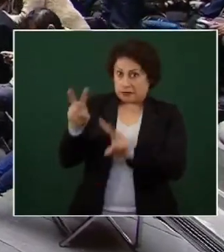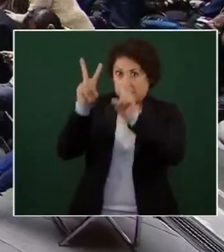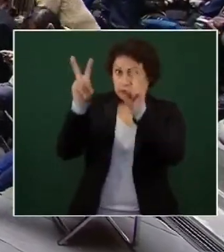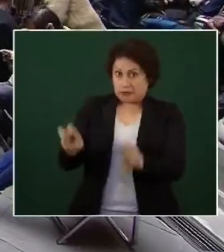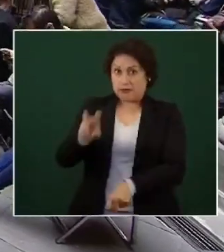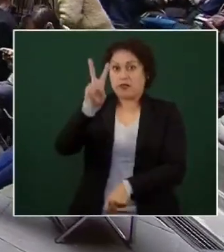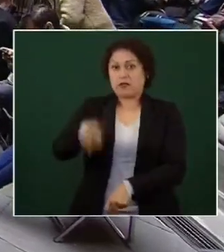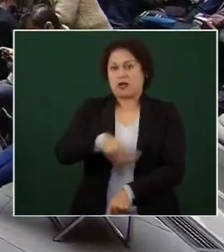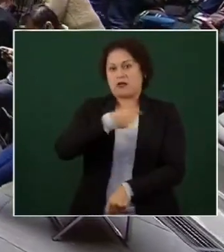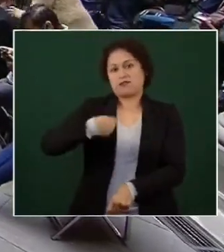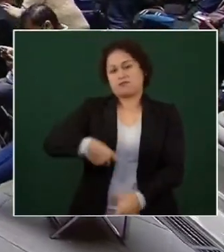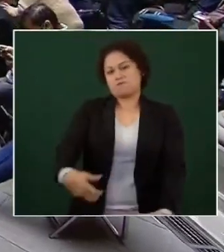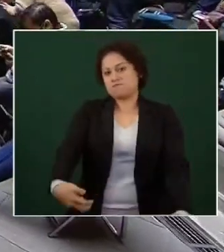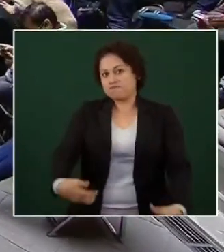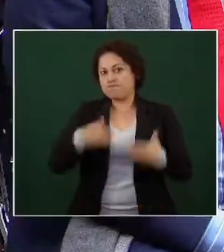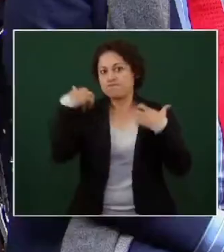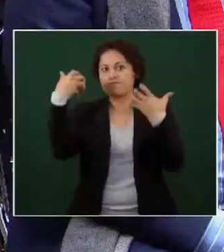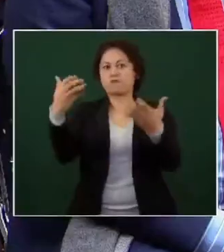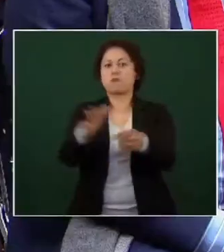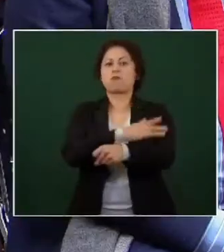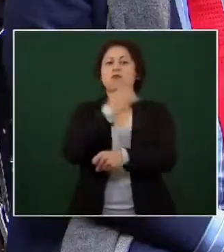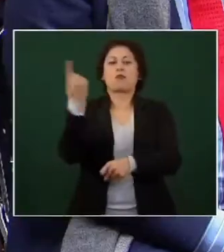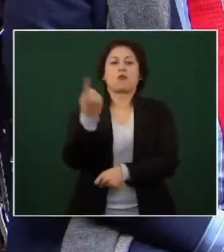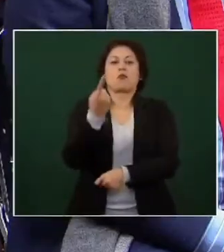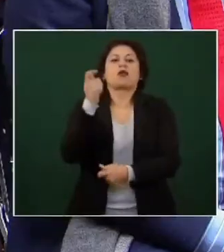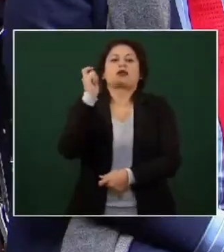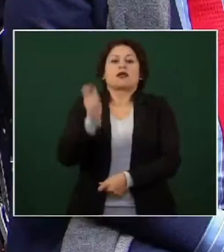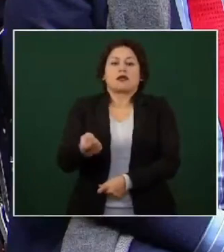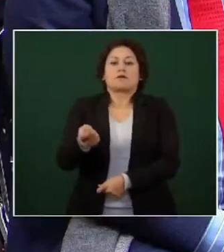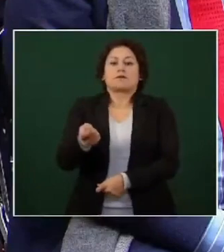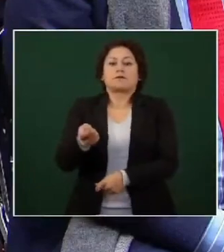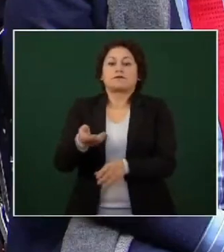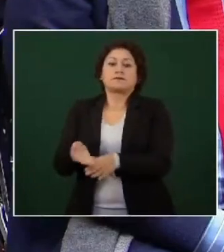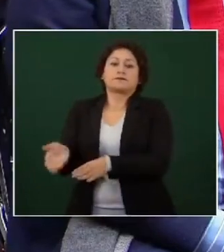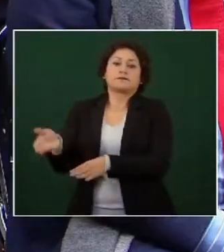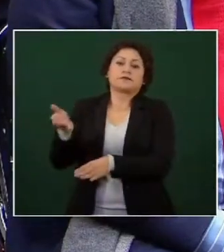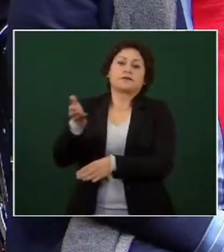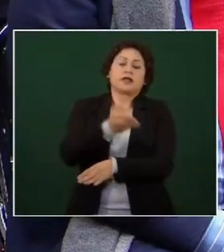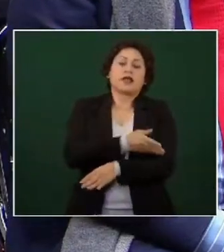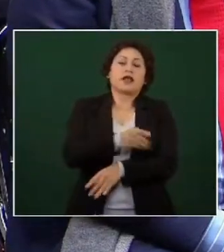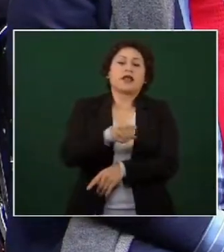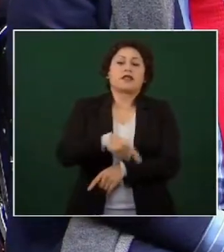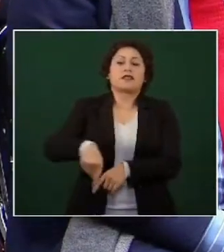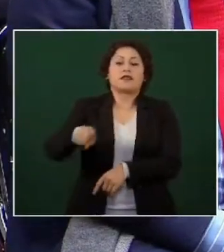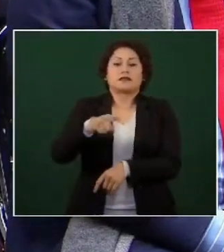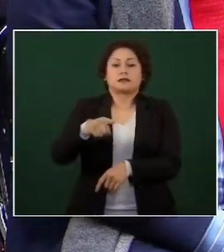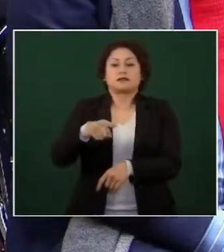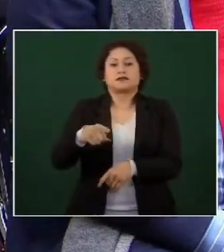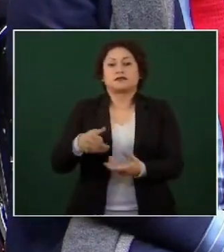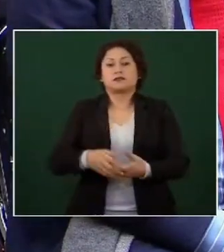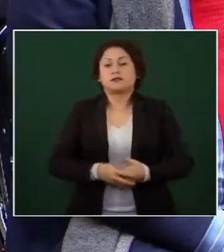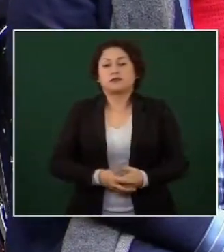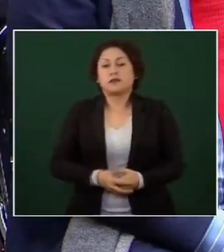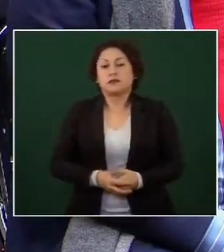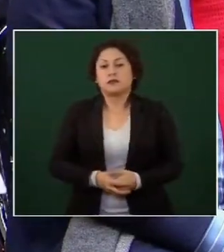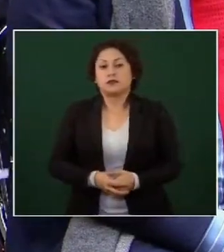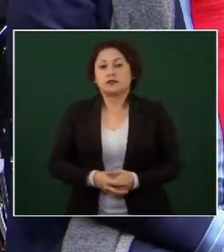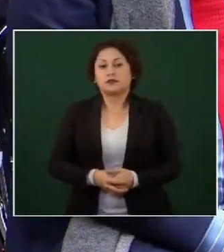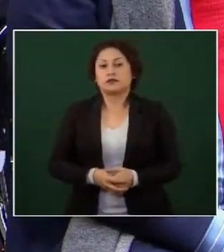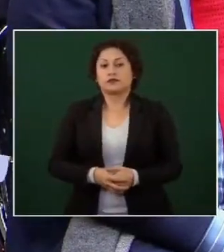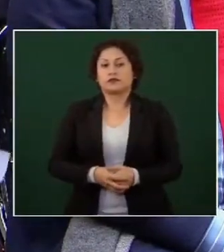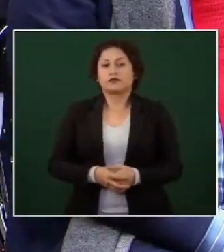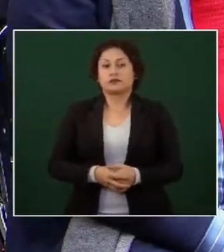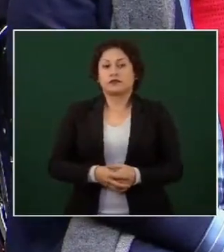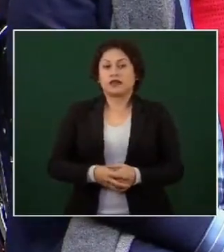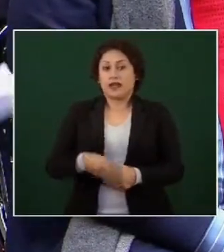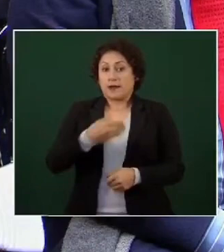indignante para todos, el hecho de que por jóvenes que fueron invitados por los por el presidente de la